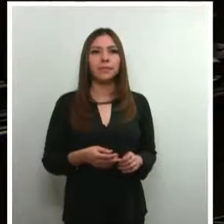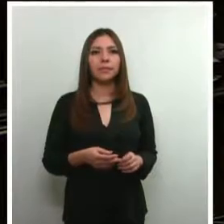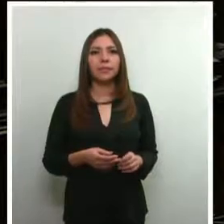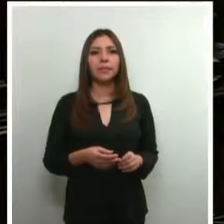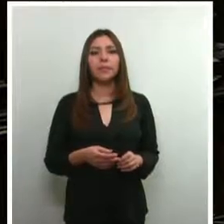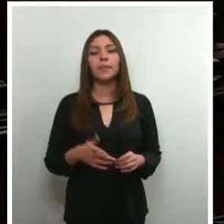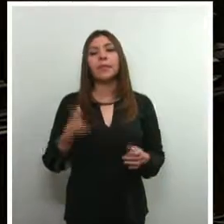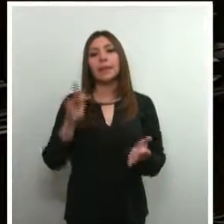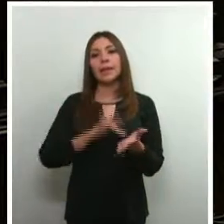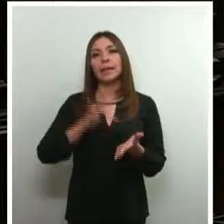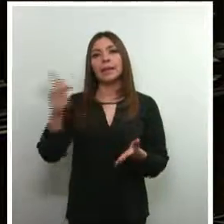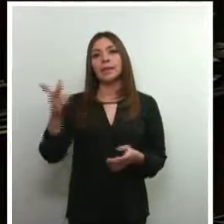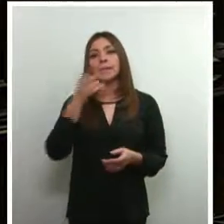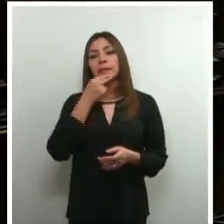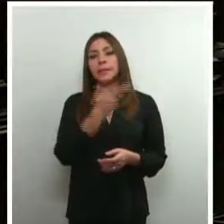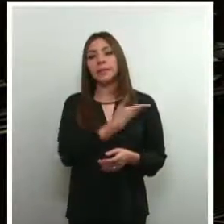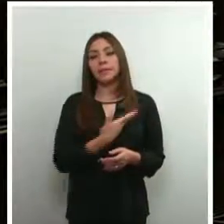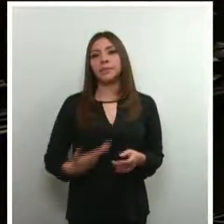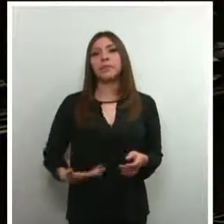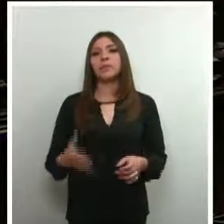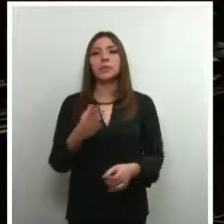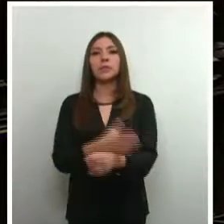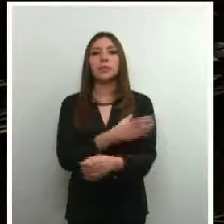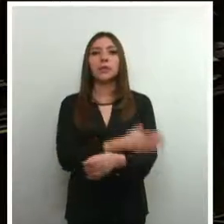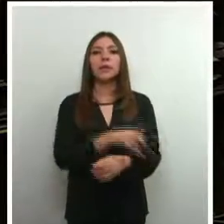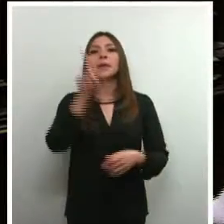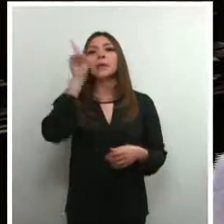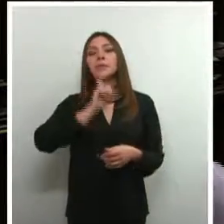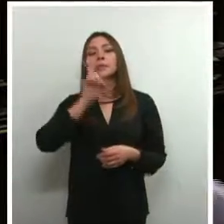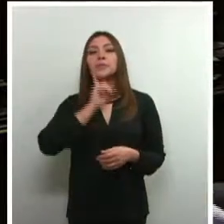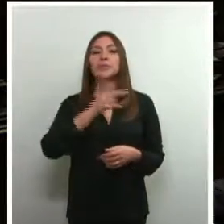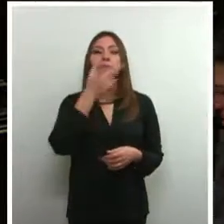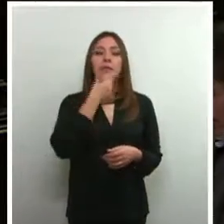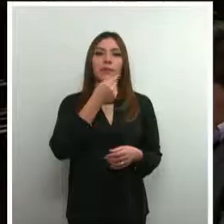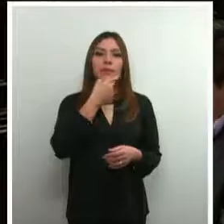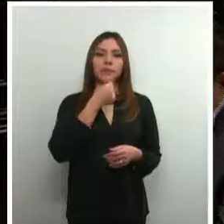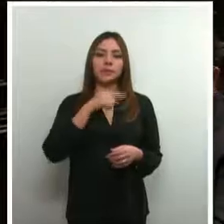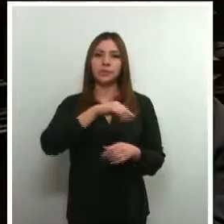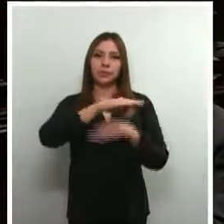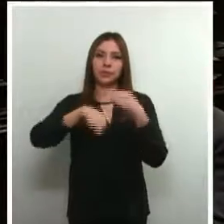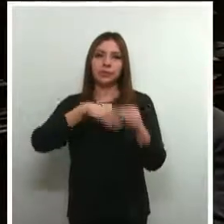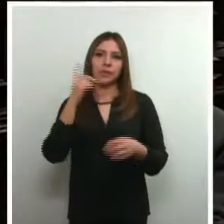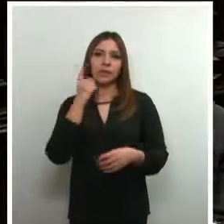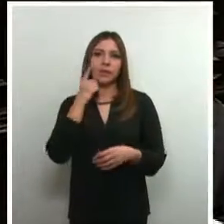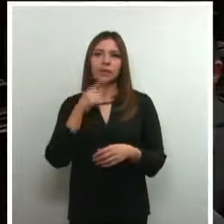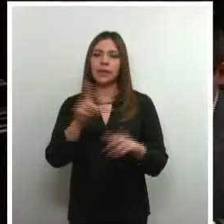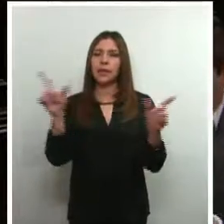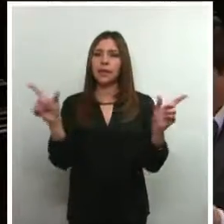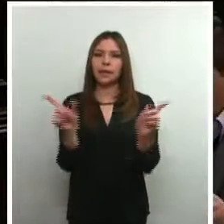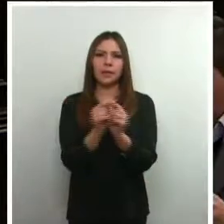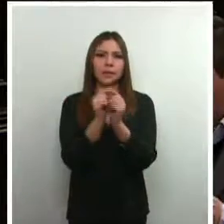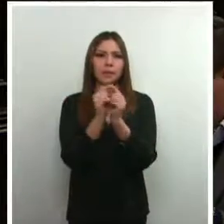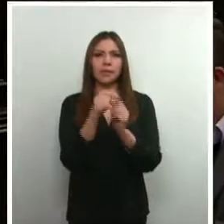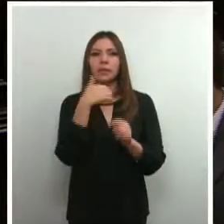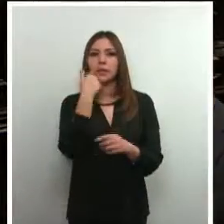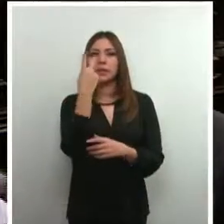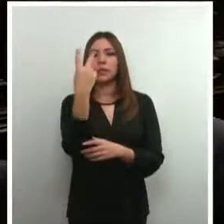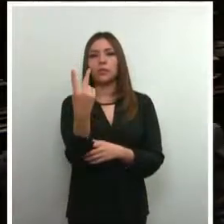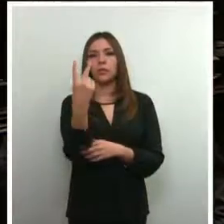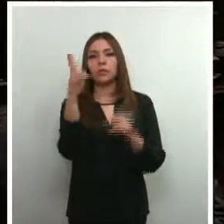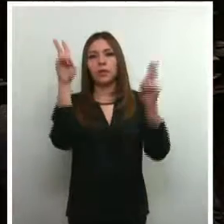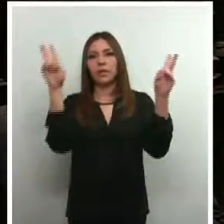Gracias, presidente. Compañeras y compañeros constituyentes, seré muy breve y voy a referirme a dos